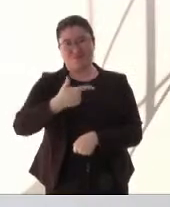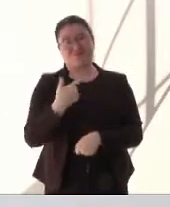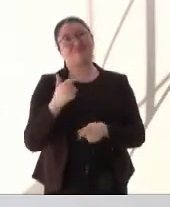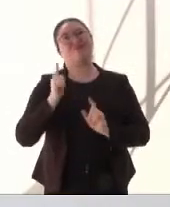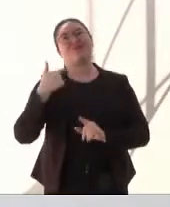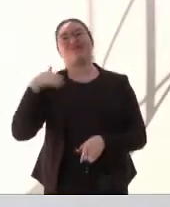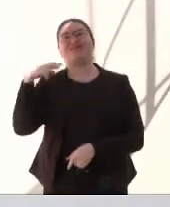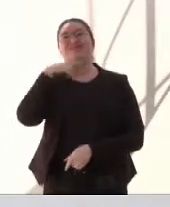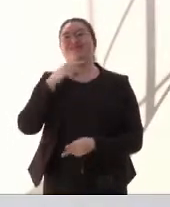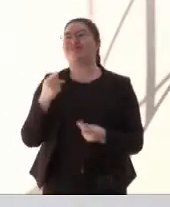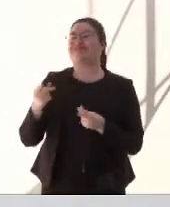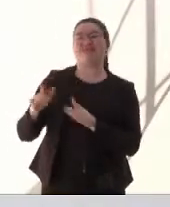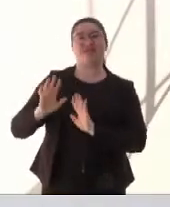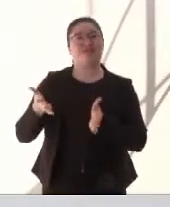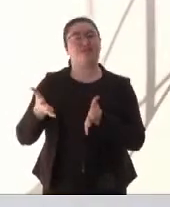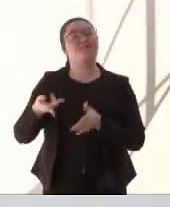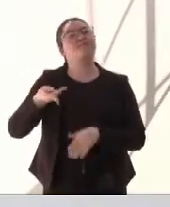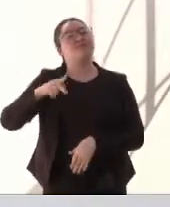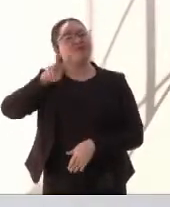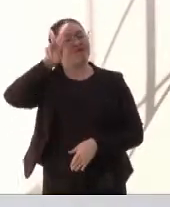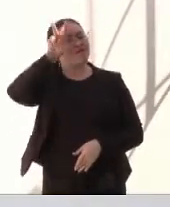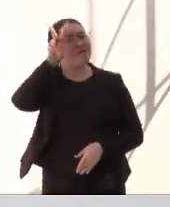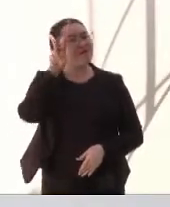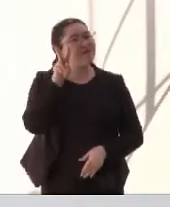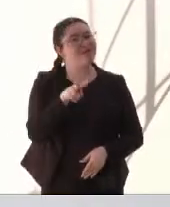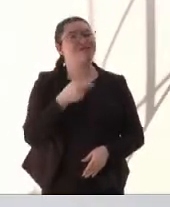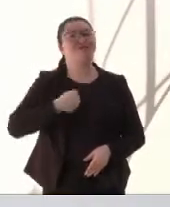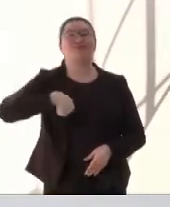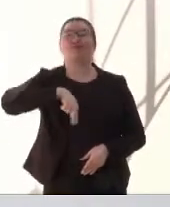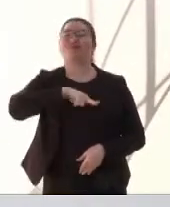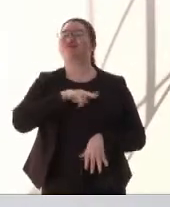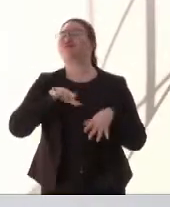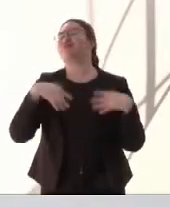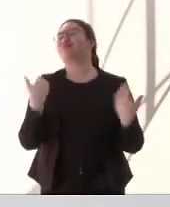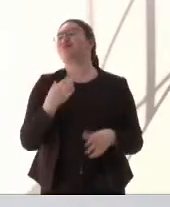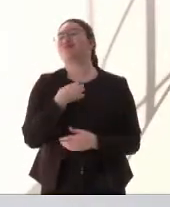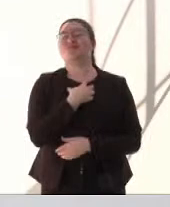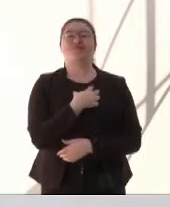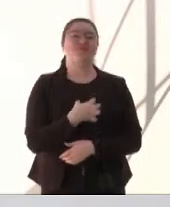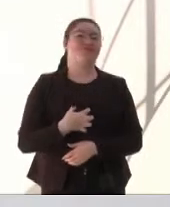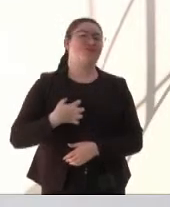rápido, pero de verdad estamos muy contentas y